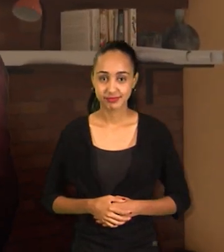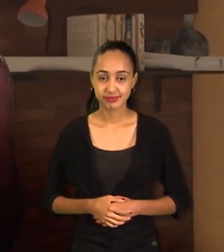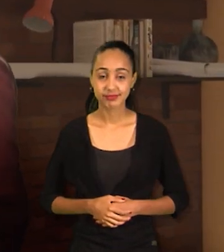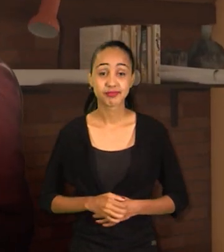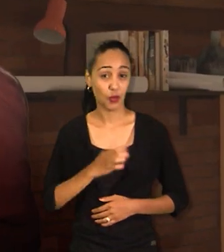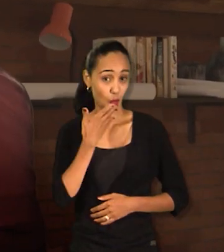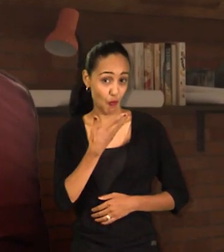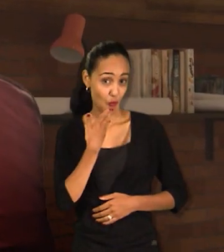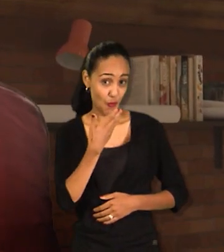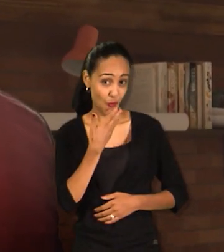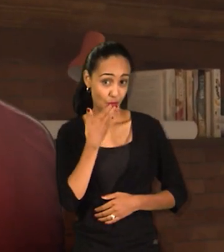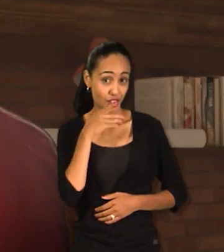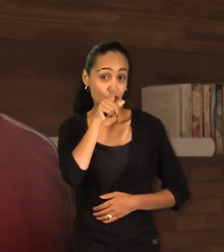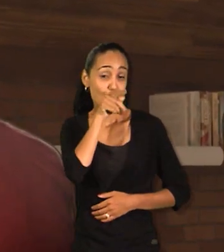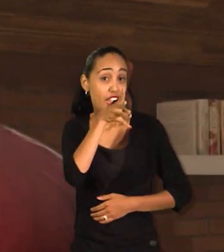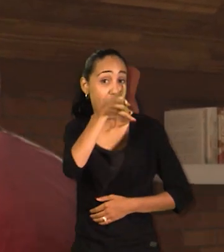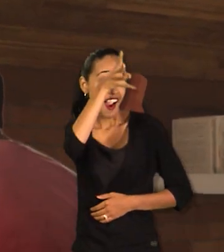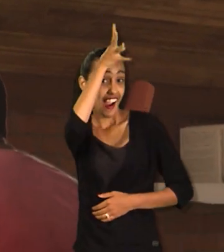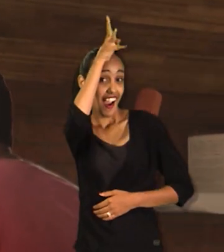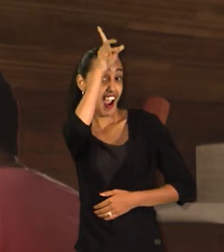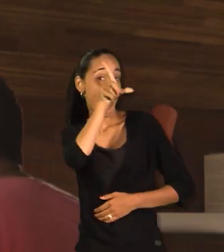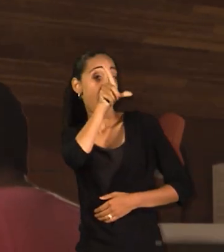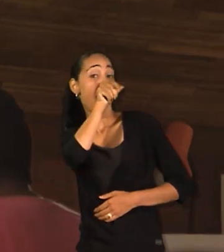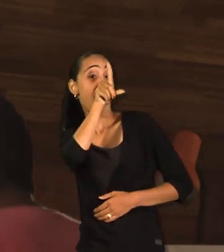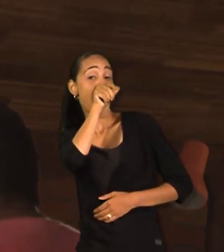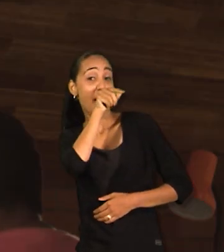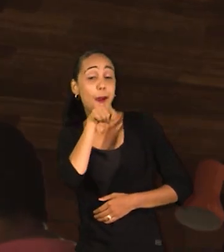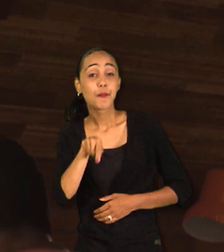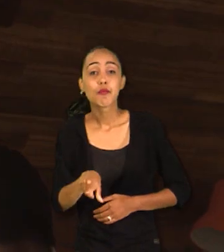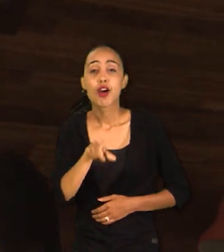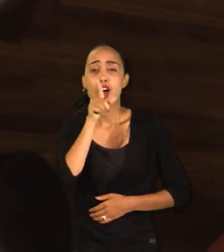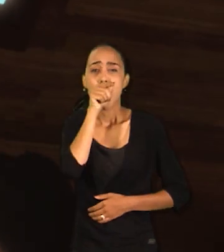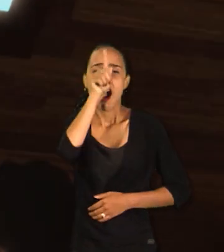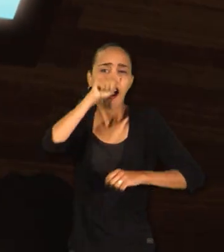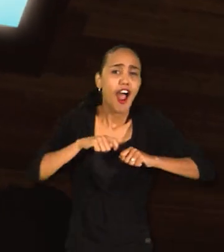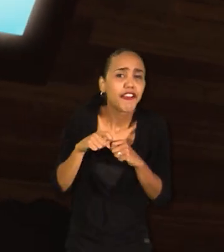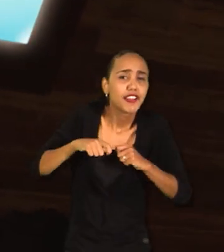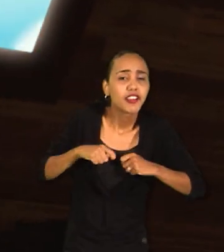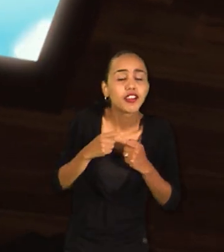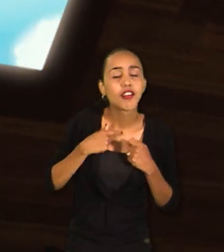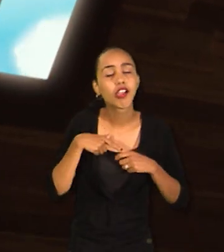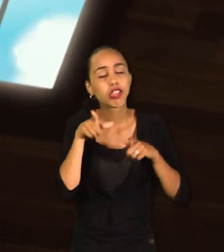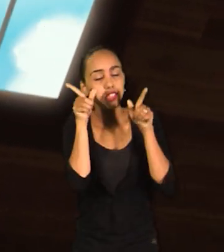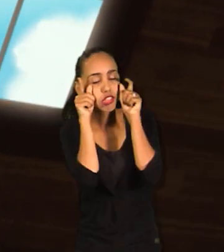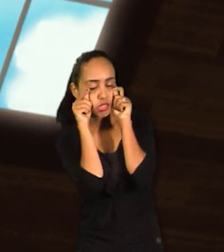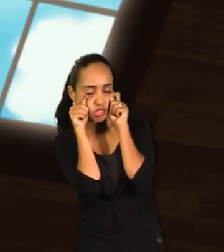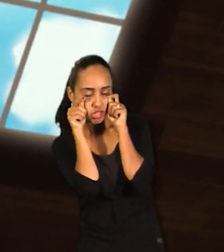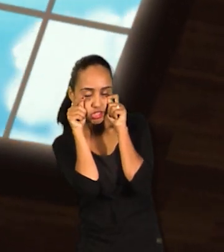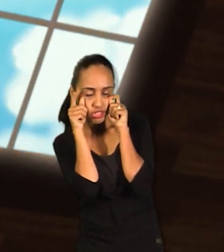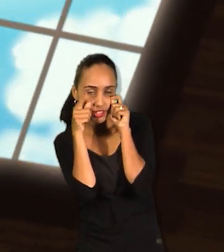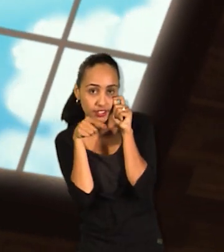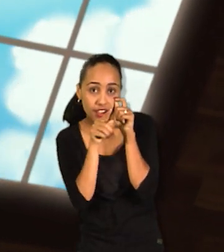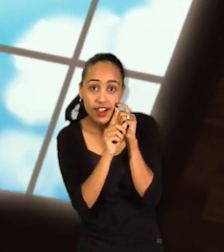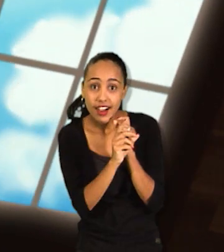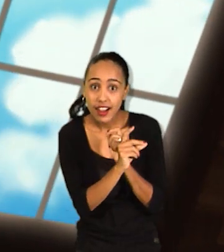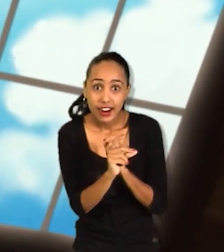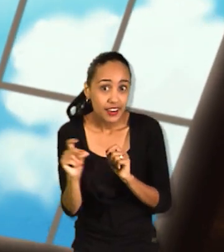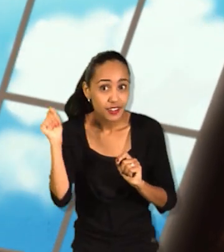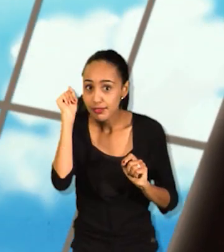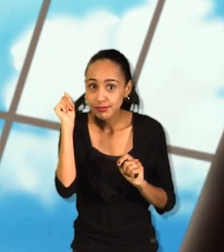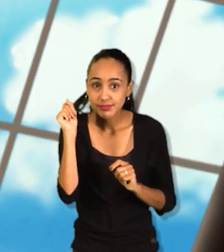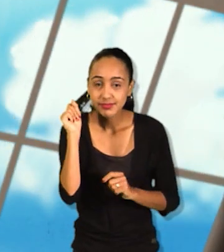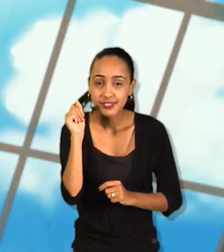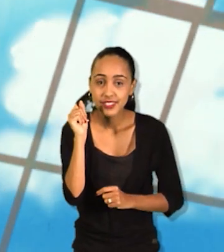Todo comenzó cuando el gallo cantó. La gallina Lola dormía tranquilamente. Y de pronto...